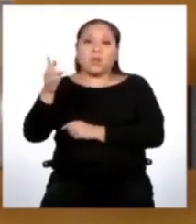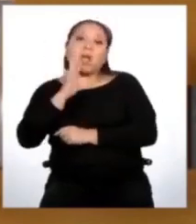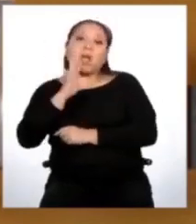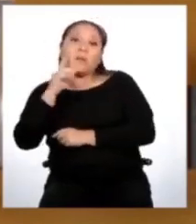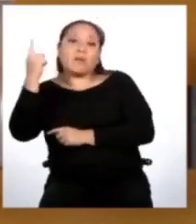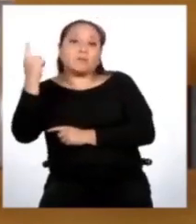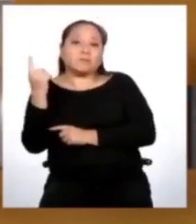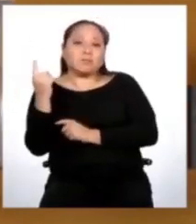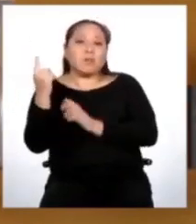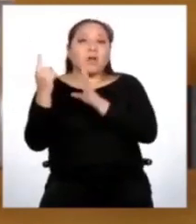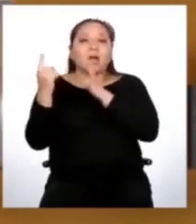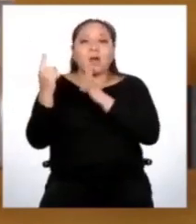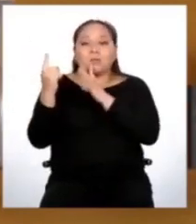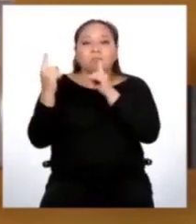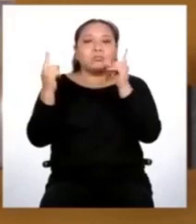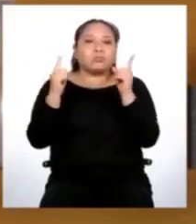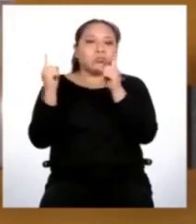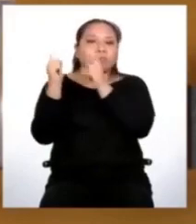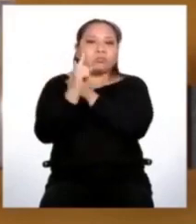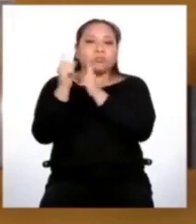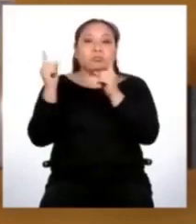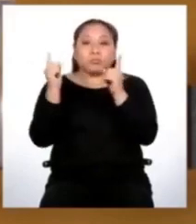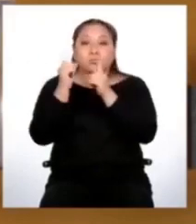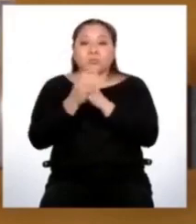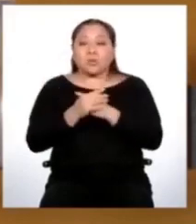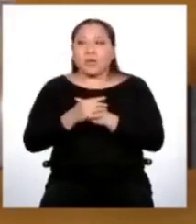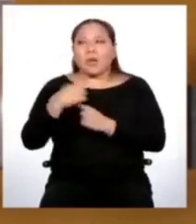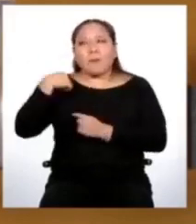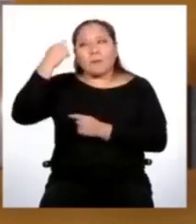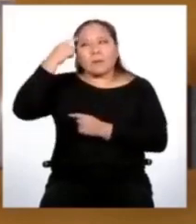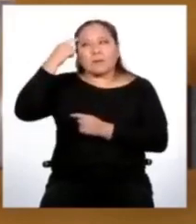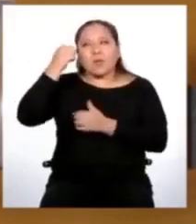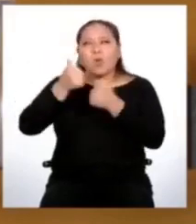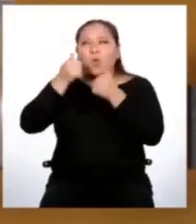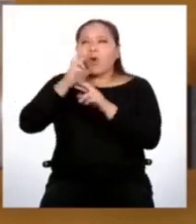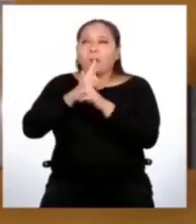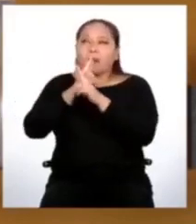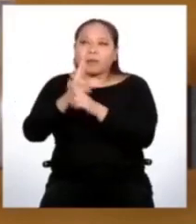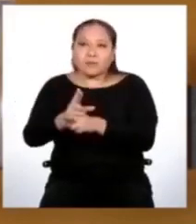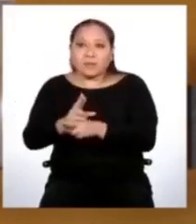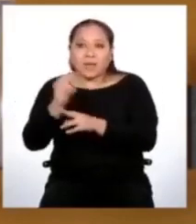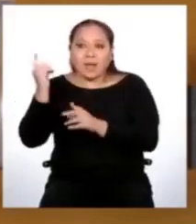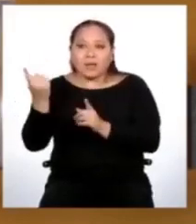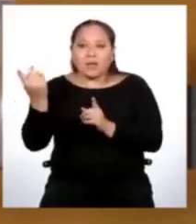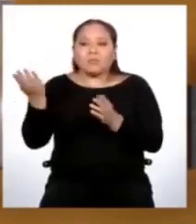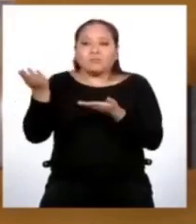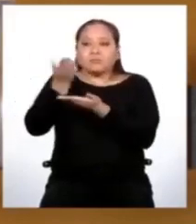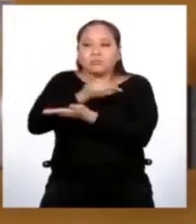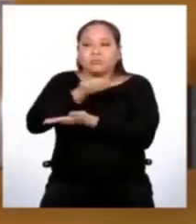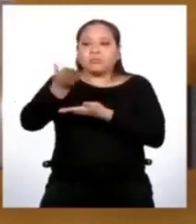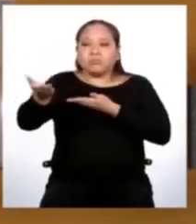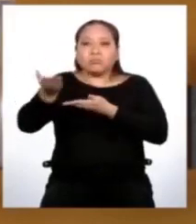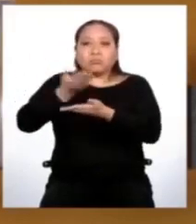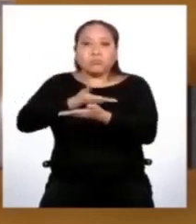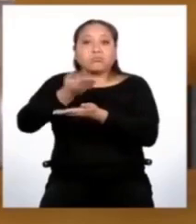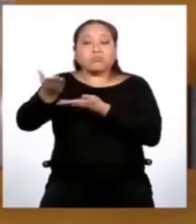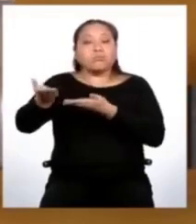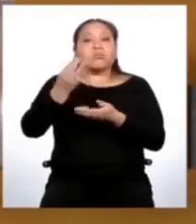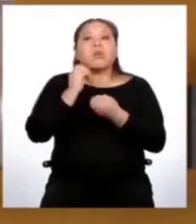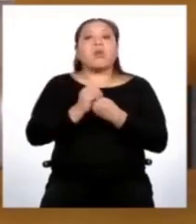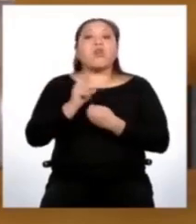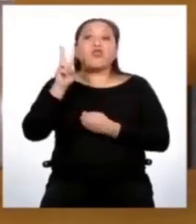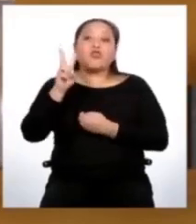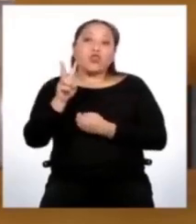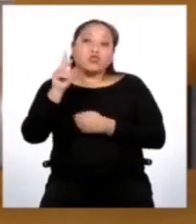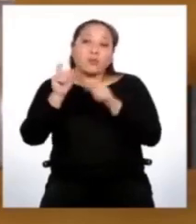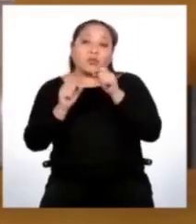está suponiendo el resto del mensaje del hablante y preparando una respuesta. Este intercambio de roles comunicativos puede darse entre dos